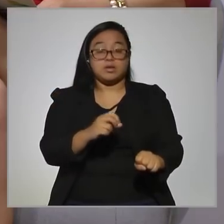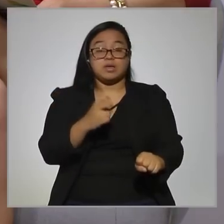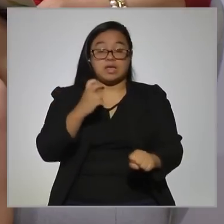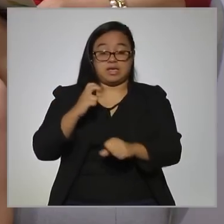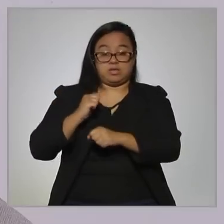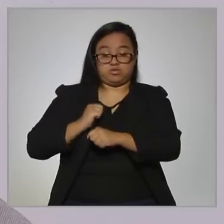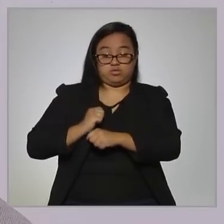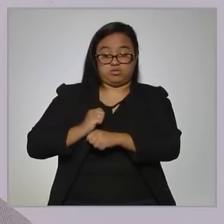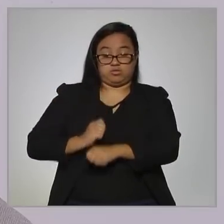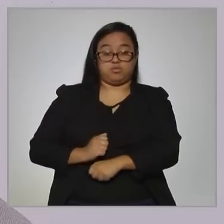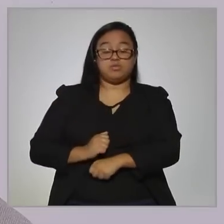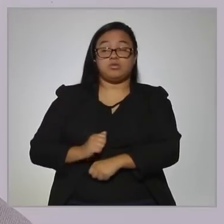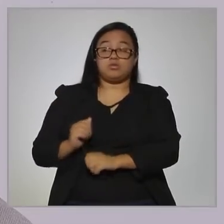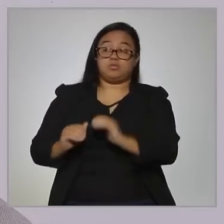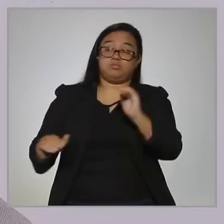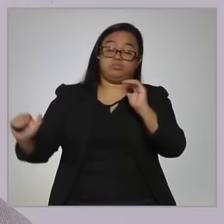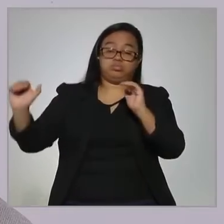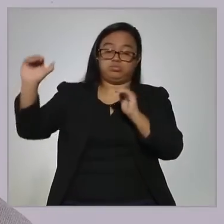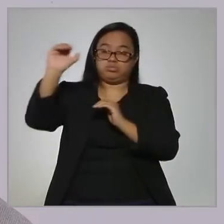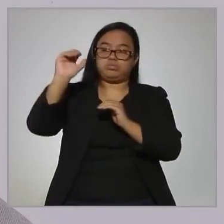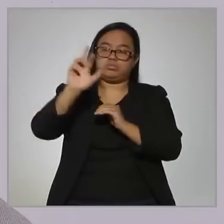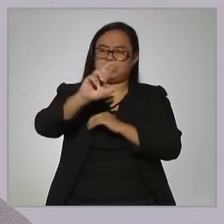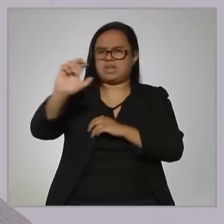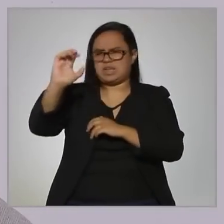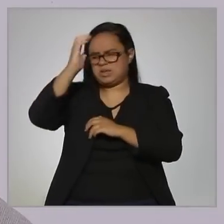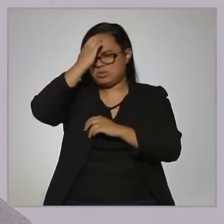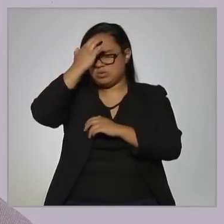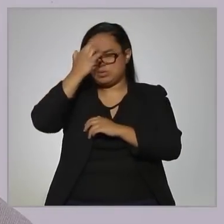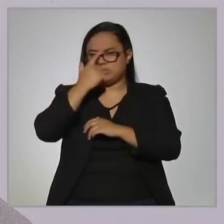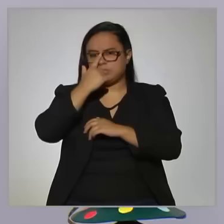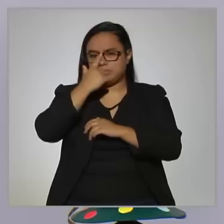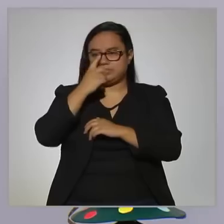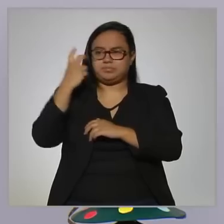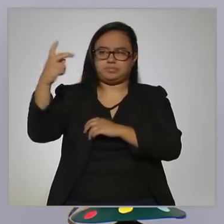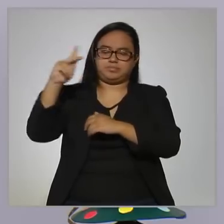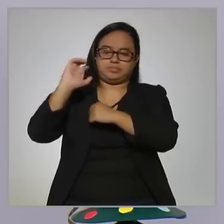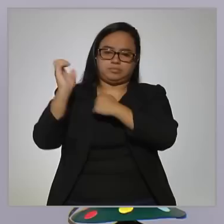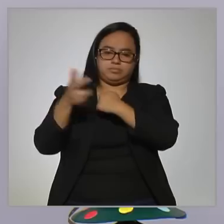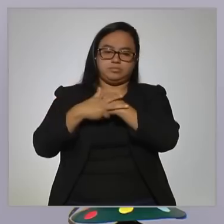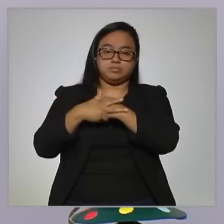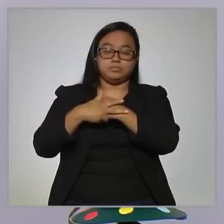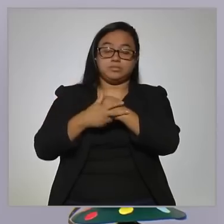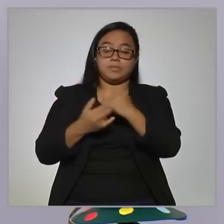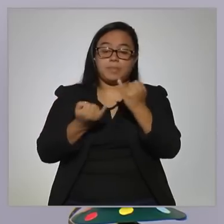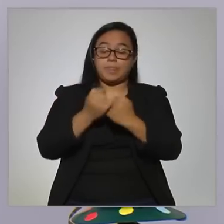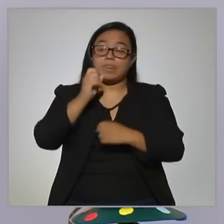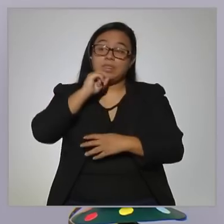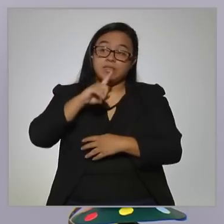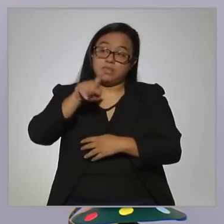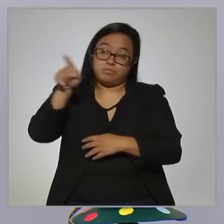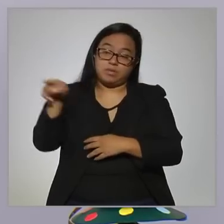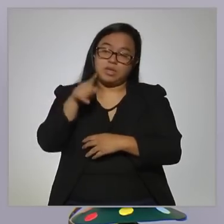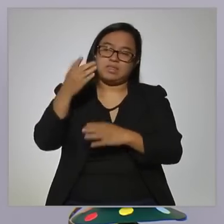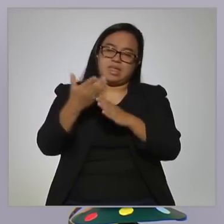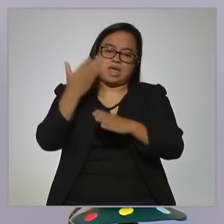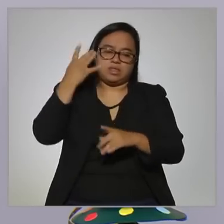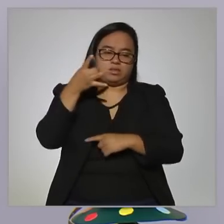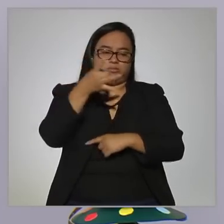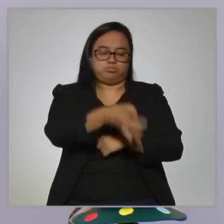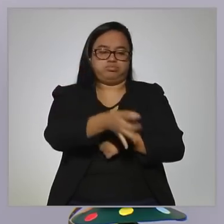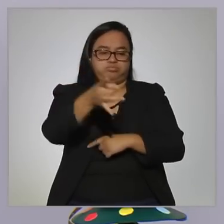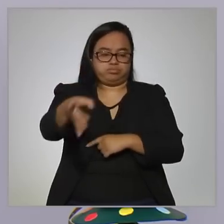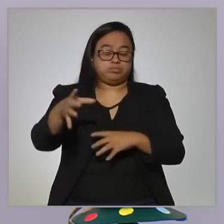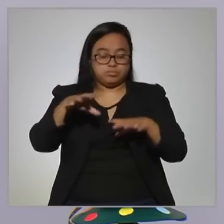autoridad apostólica es la máxima, reconocida en muchos de los territorios europeos y obviamente en sus territorios recién conquistados en